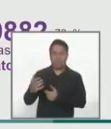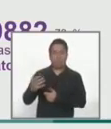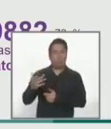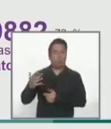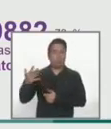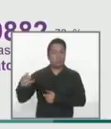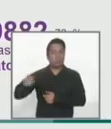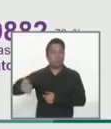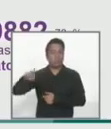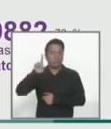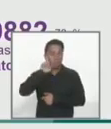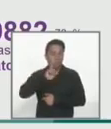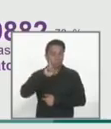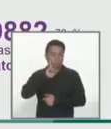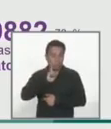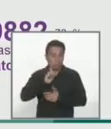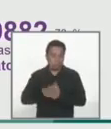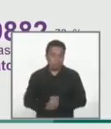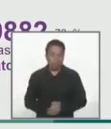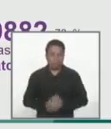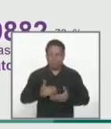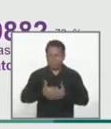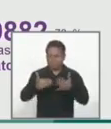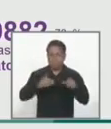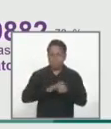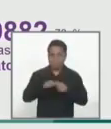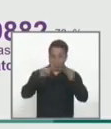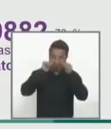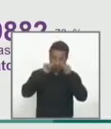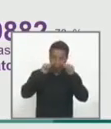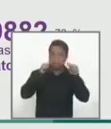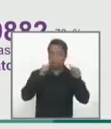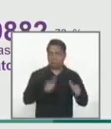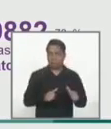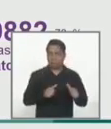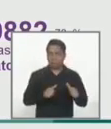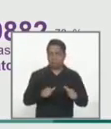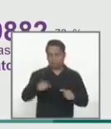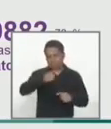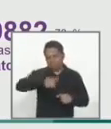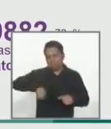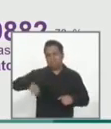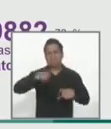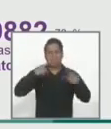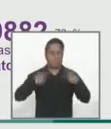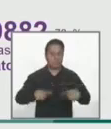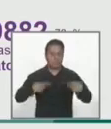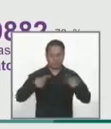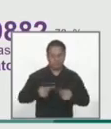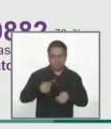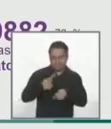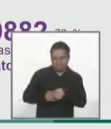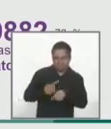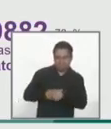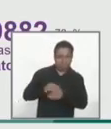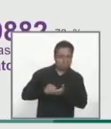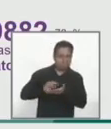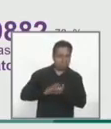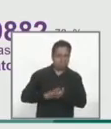5.755 en mujeres. De acuerdo al tipo de atención que han requerido estos casos confirmados,